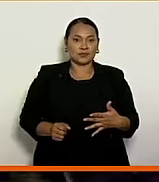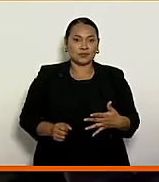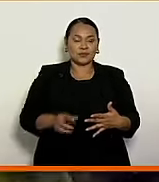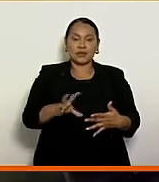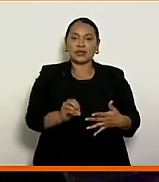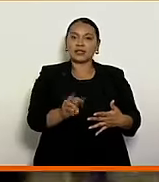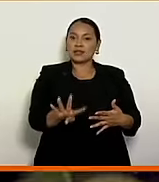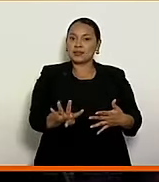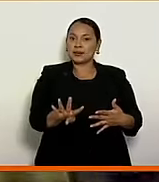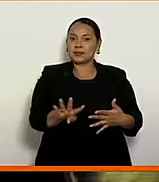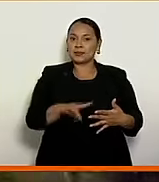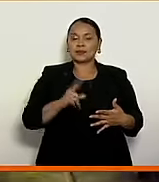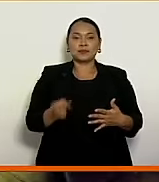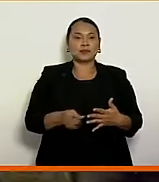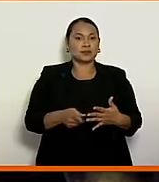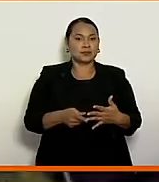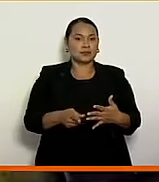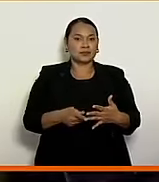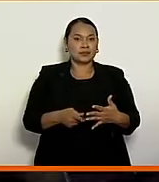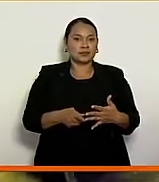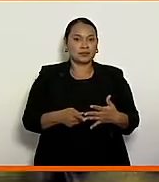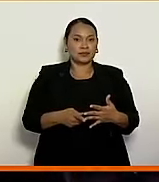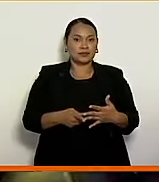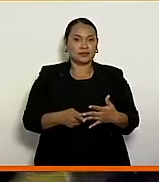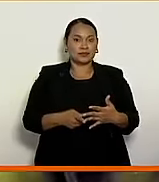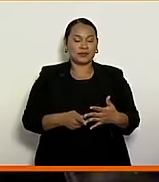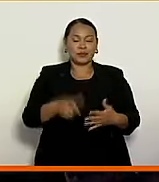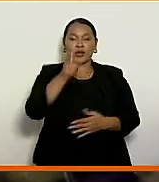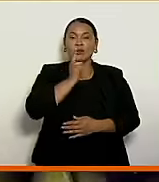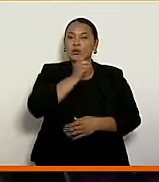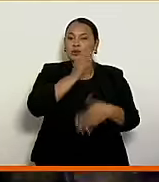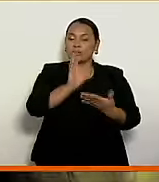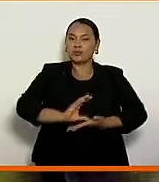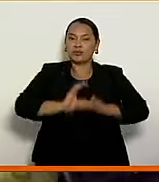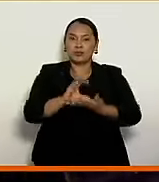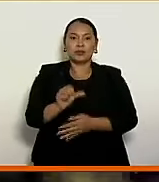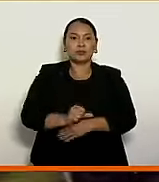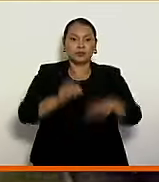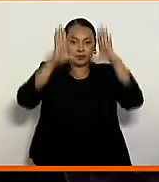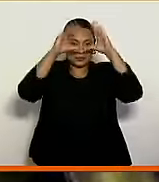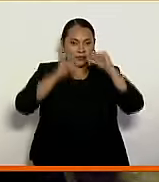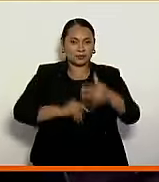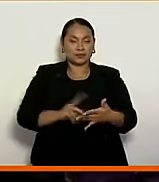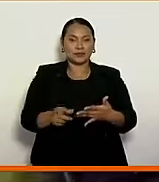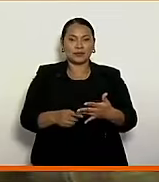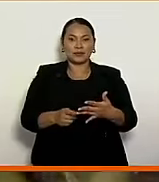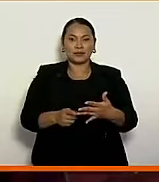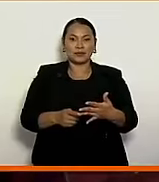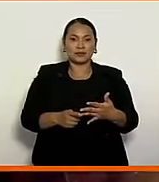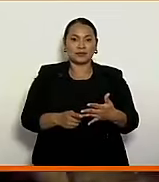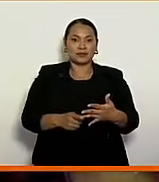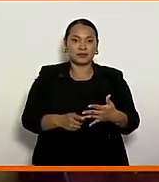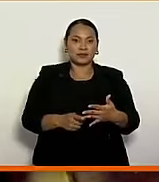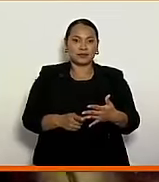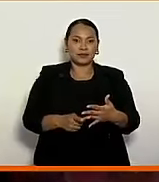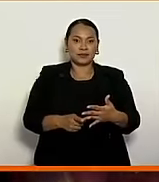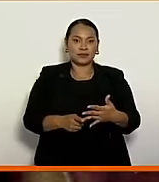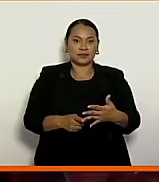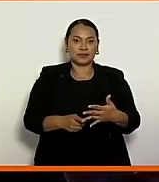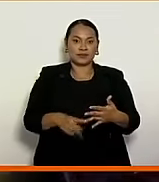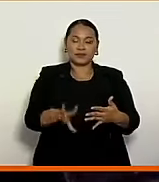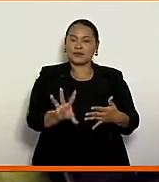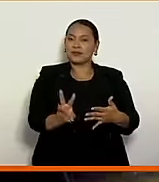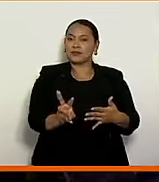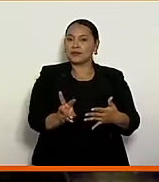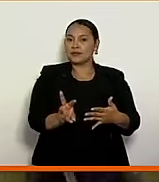04, cuarto número ganador de nuestro loto super premio esta noche de hoy sábado es el 16,